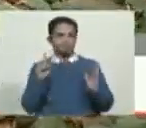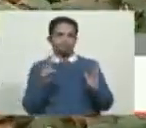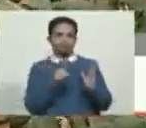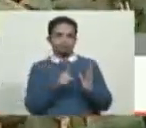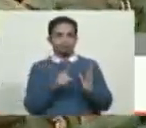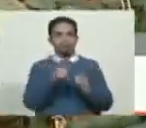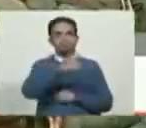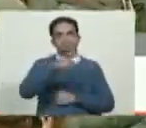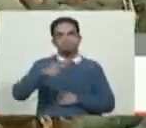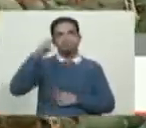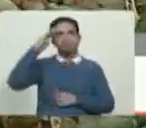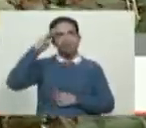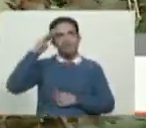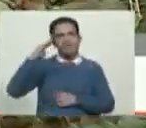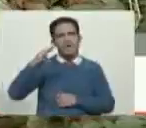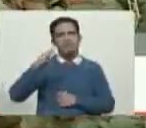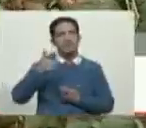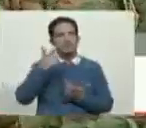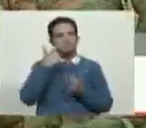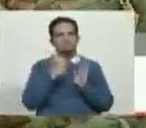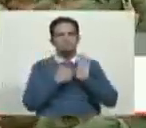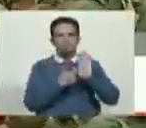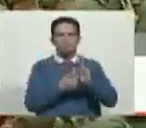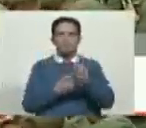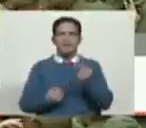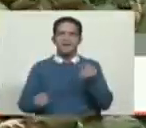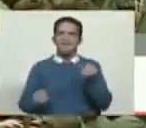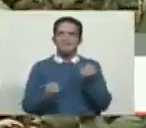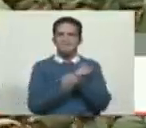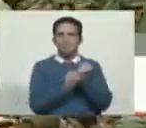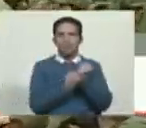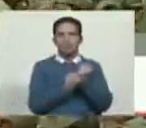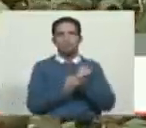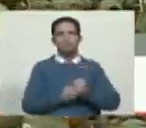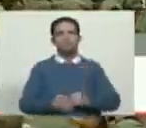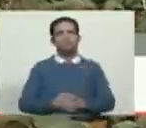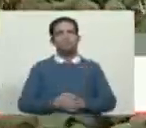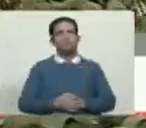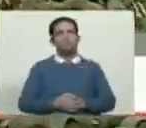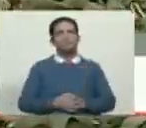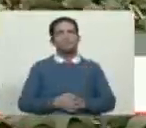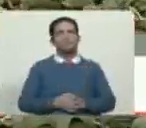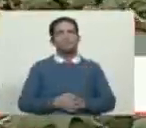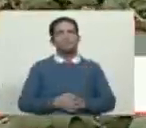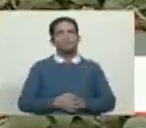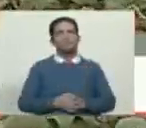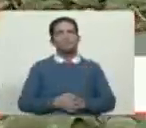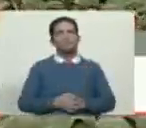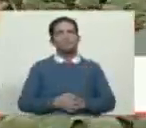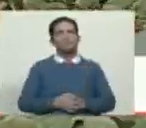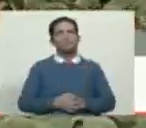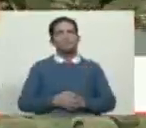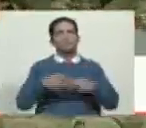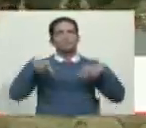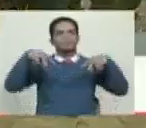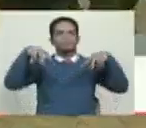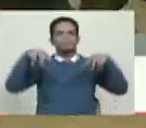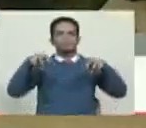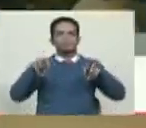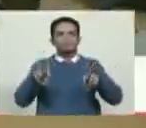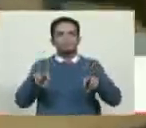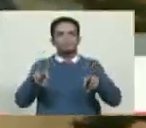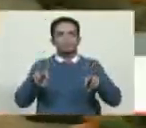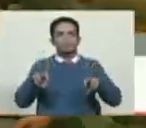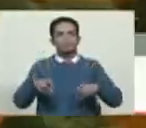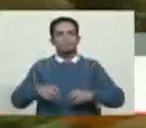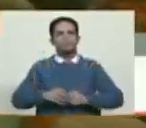que constantemente le han ratificado el respaldo y el apoyo. Es parte entonces de las imágenes de este encuentro